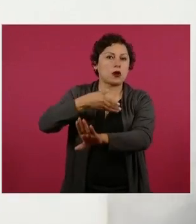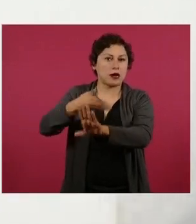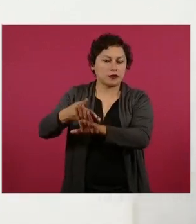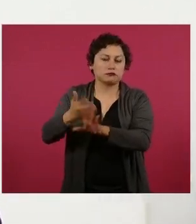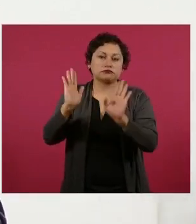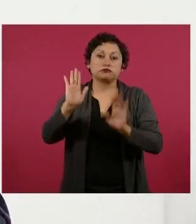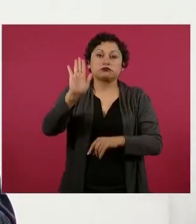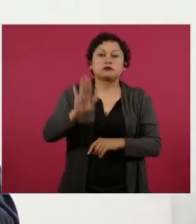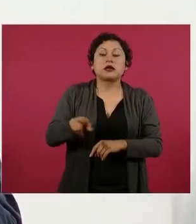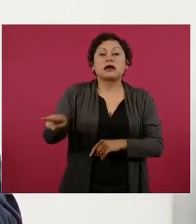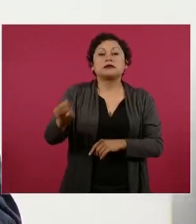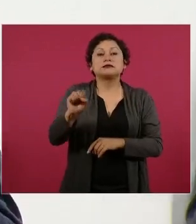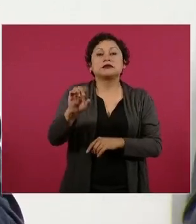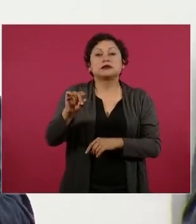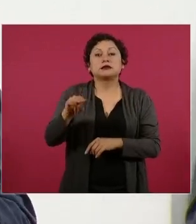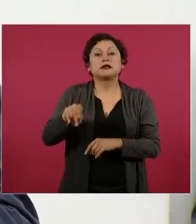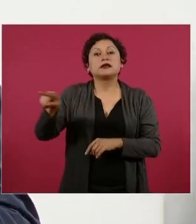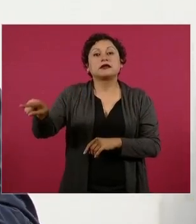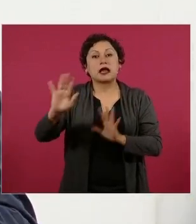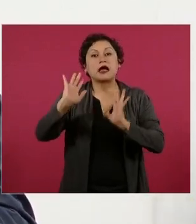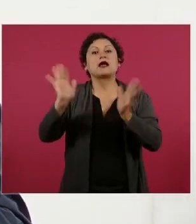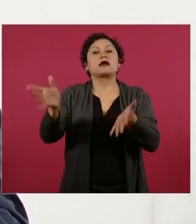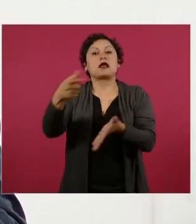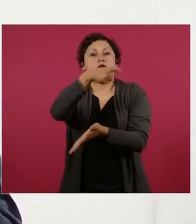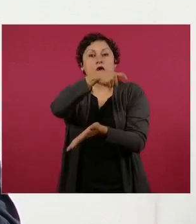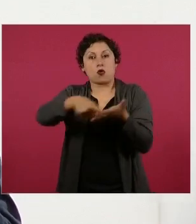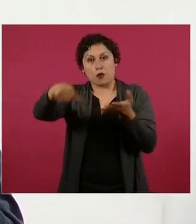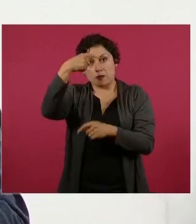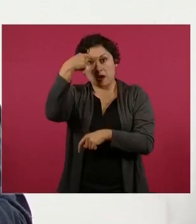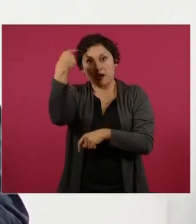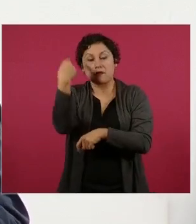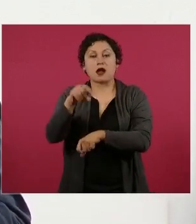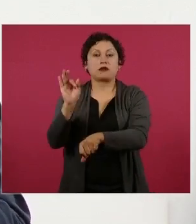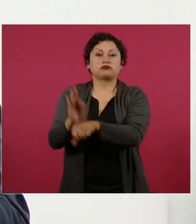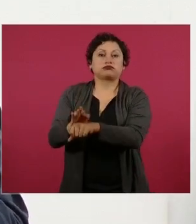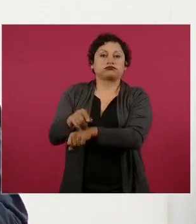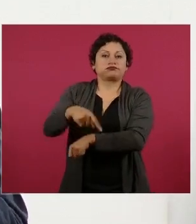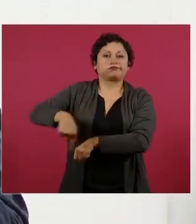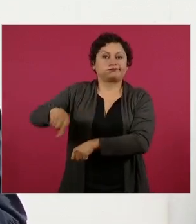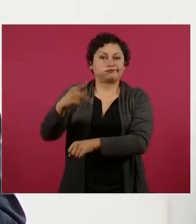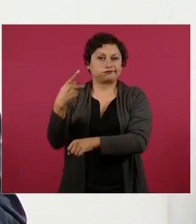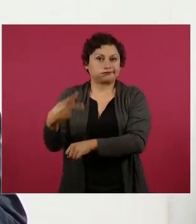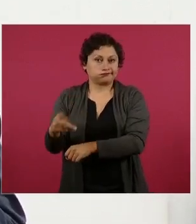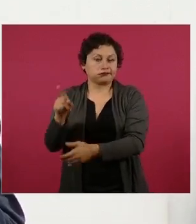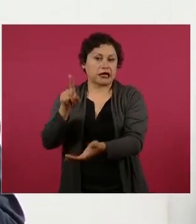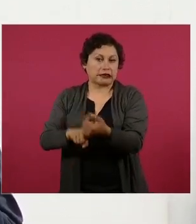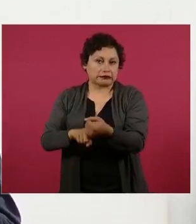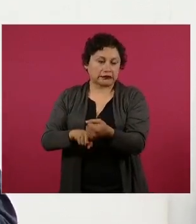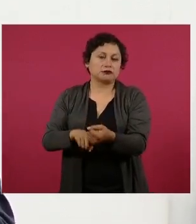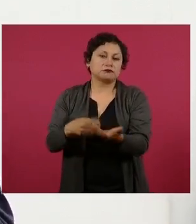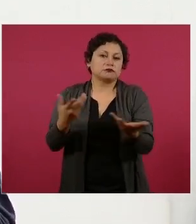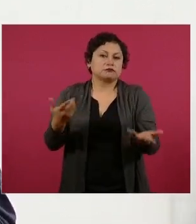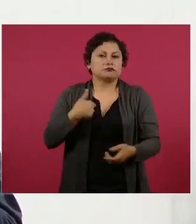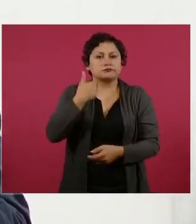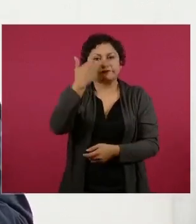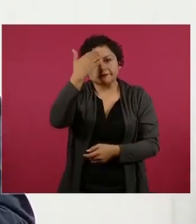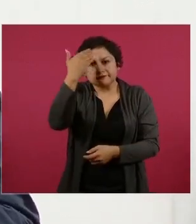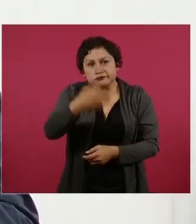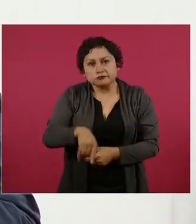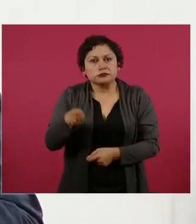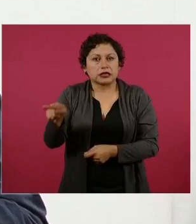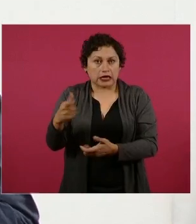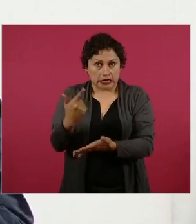licitación para adquirir equipos antidrones precisamente para proteger las instalaciones militares. También saber qué tan graves estos ataques, que ya